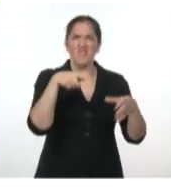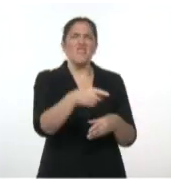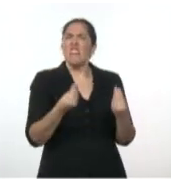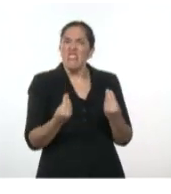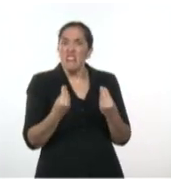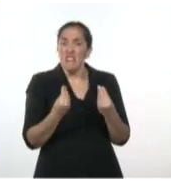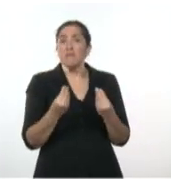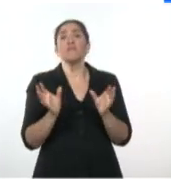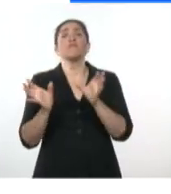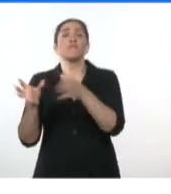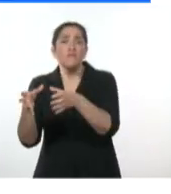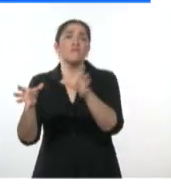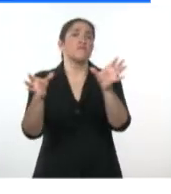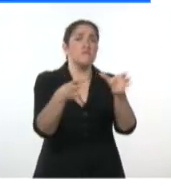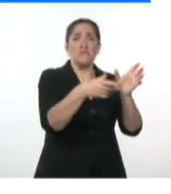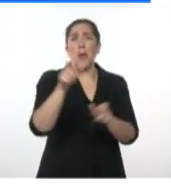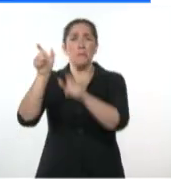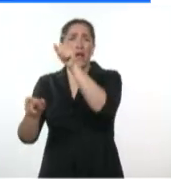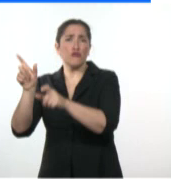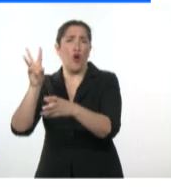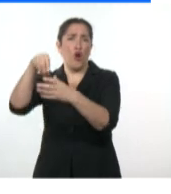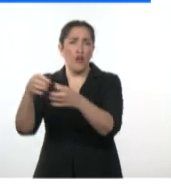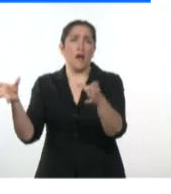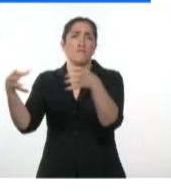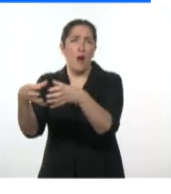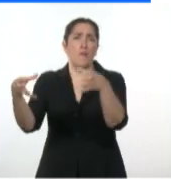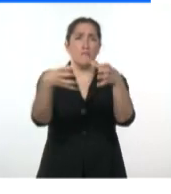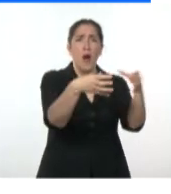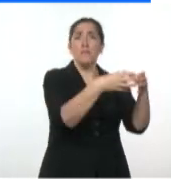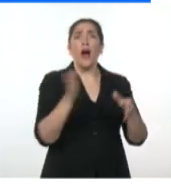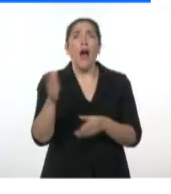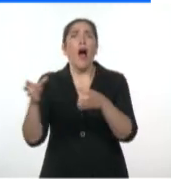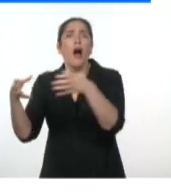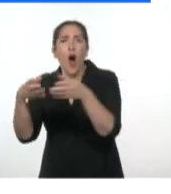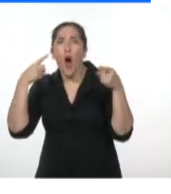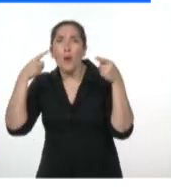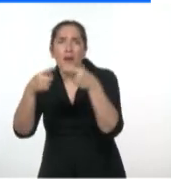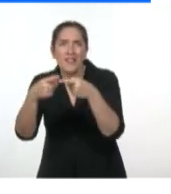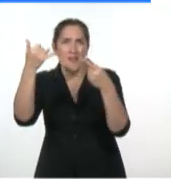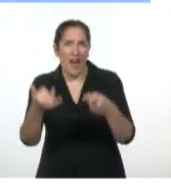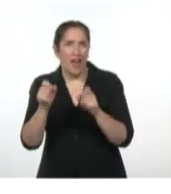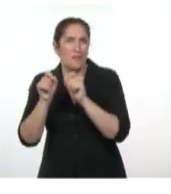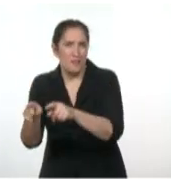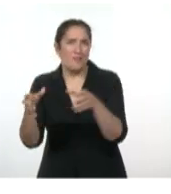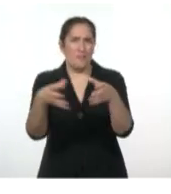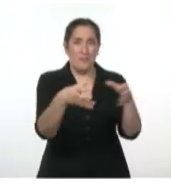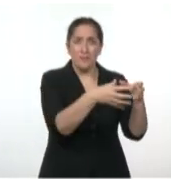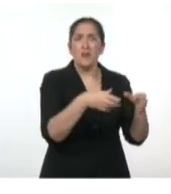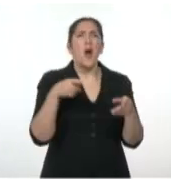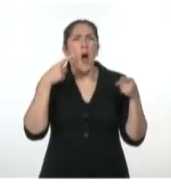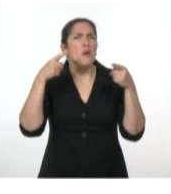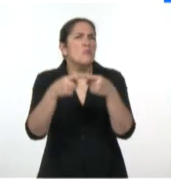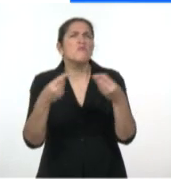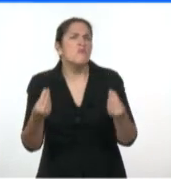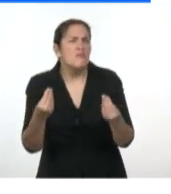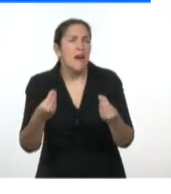organizaciones integradas por diversas personas que se nuclean con un fin común. Este fin, en muchas ocasiones,